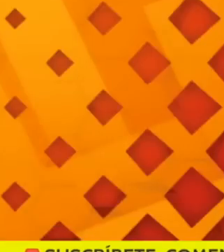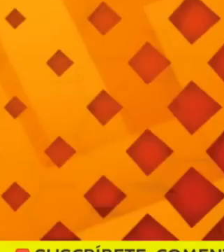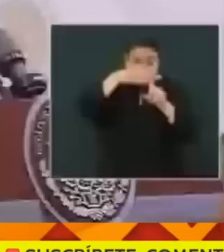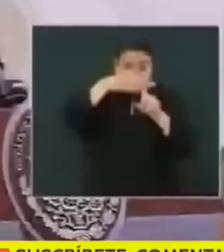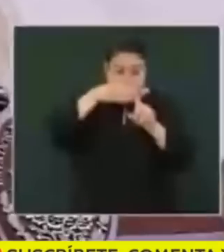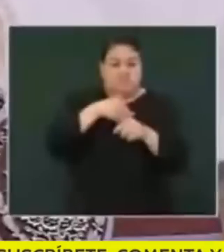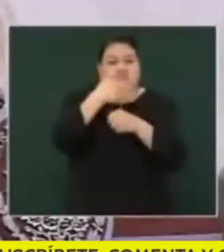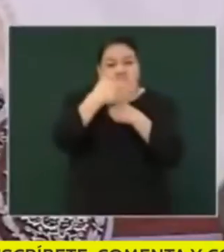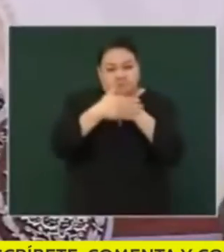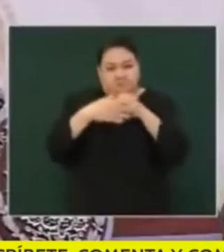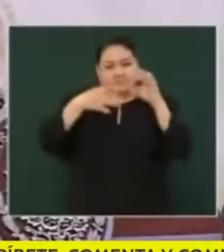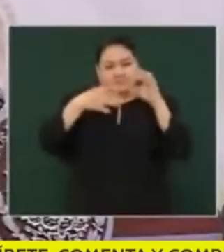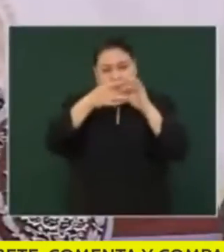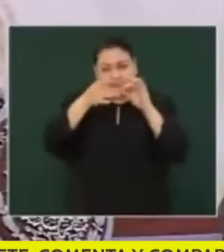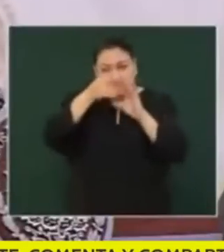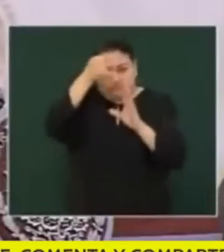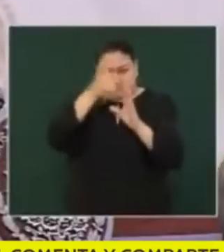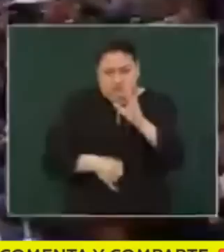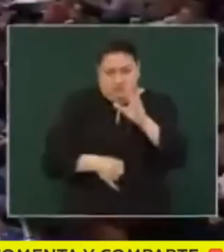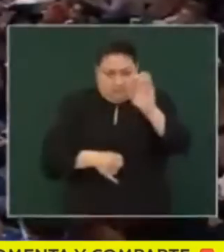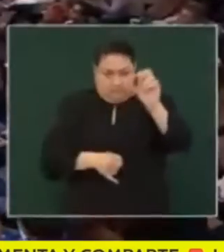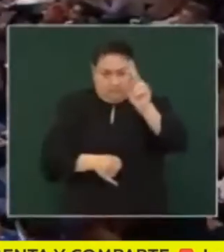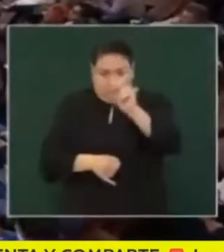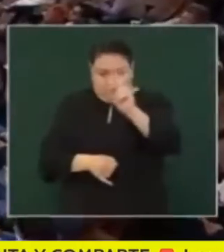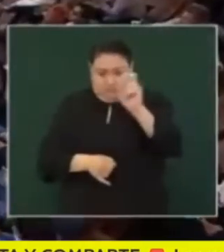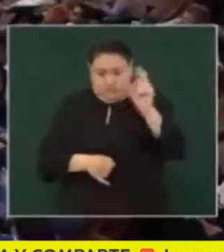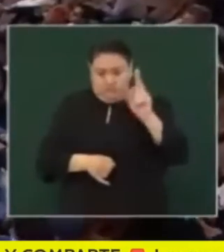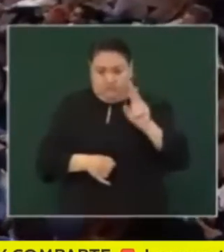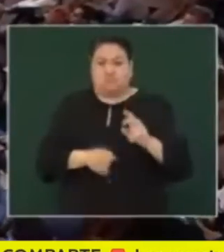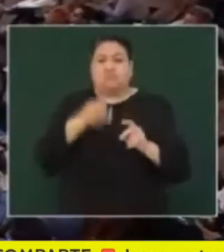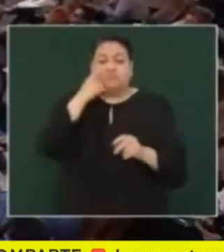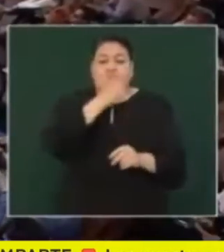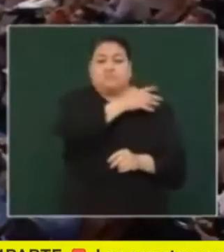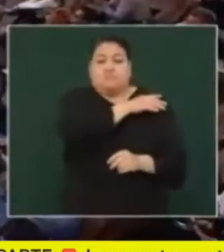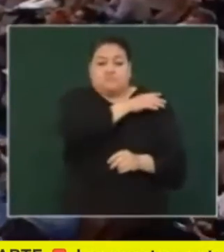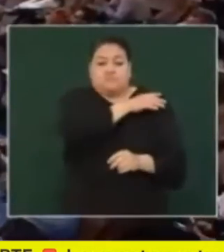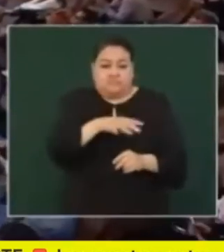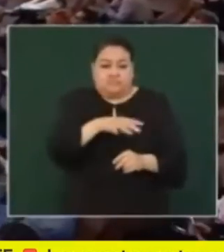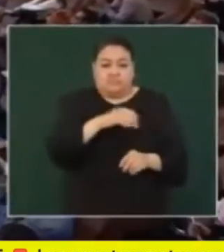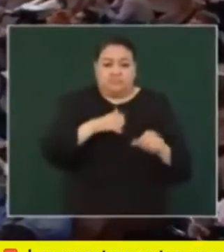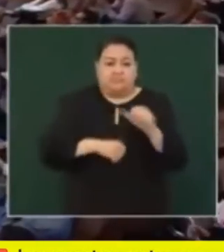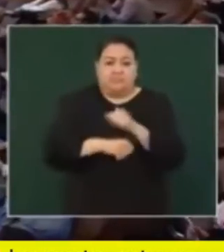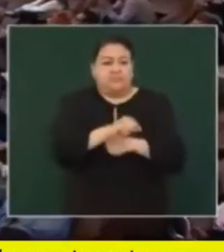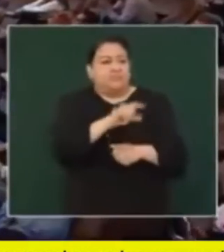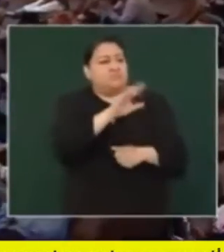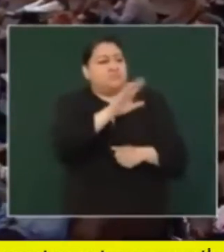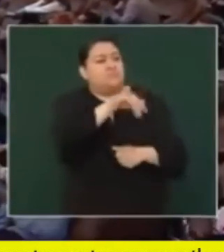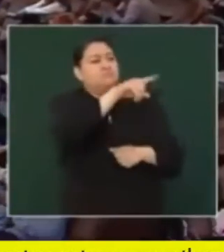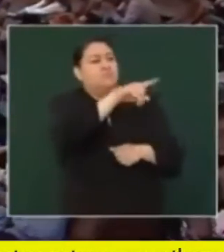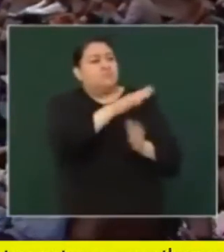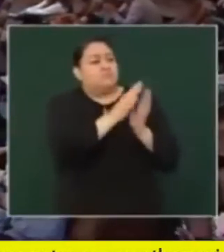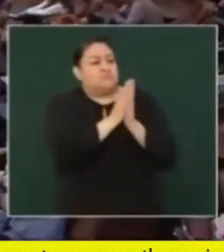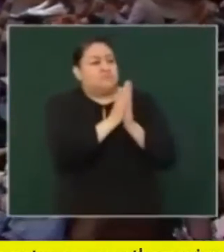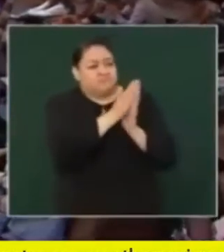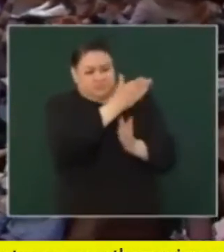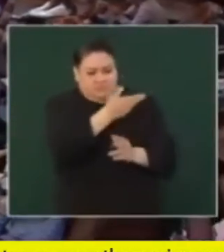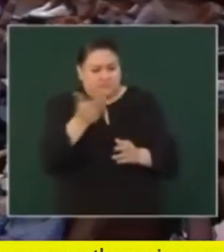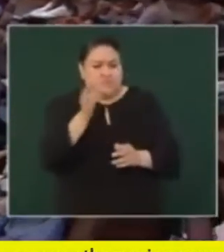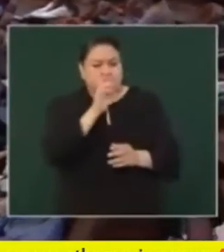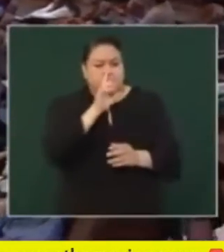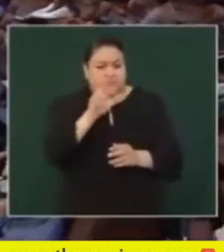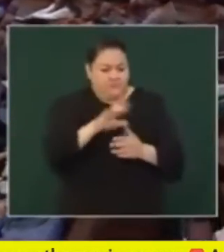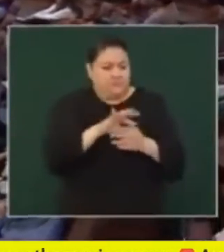esto de acuerdo Entonces en lo general le voy a pedir almirante o